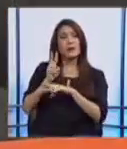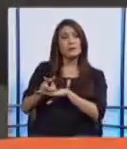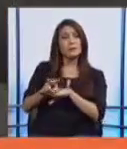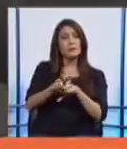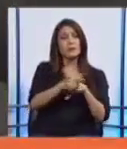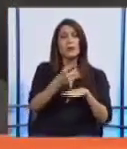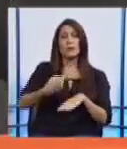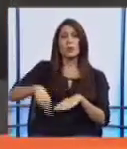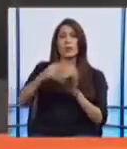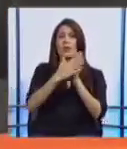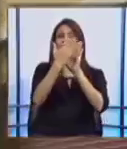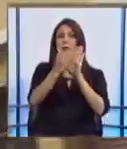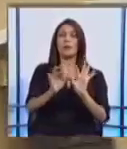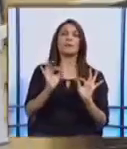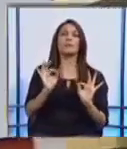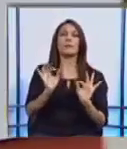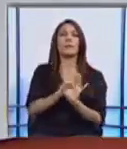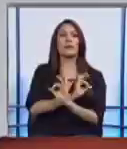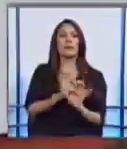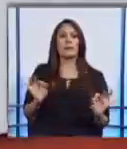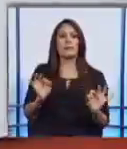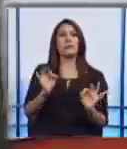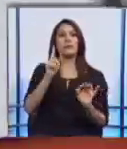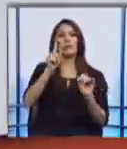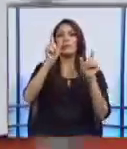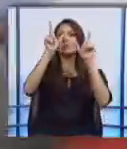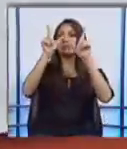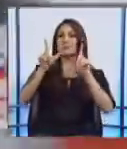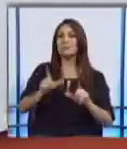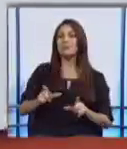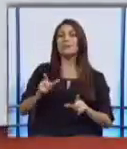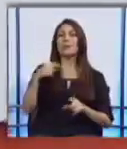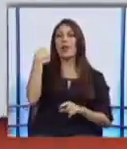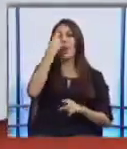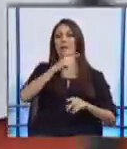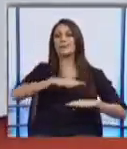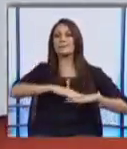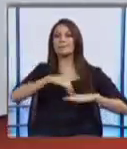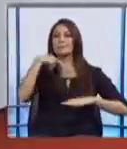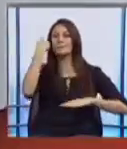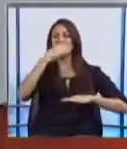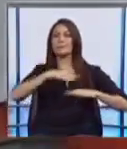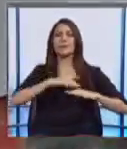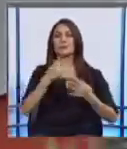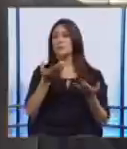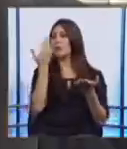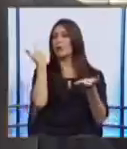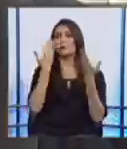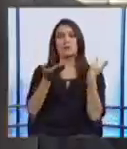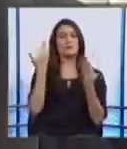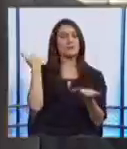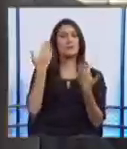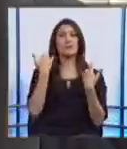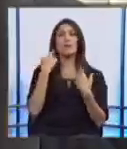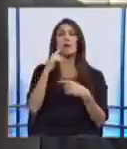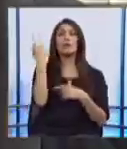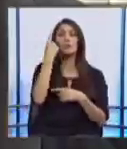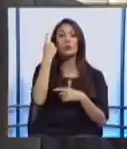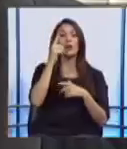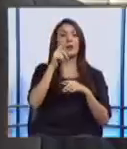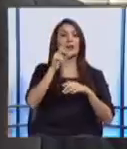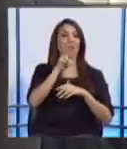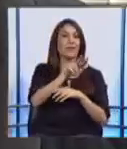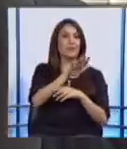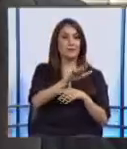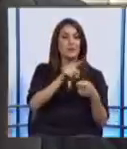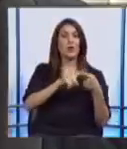la buena imagen de la ciudad, restituyendo los espacios públicos. Los partidos y movimientos que están involucrados en la segunda vuelta, pues no va a ser necesario que